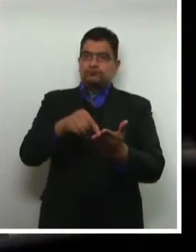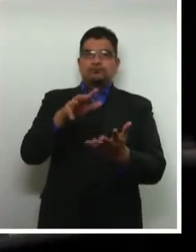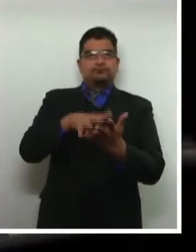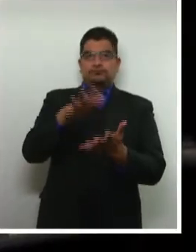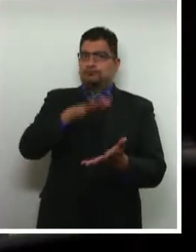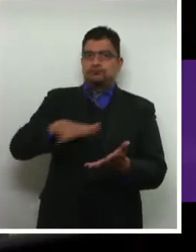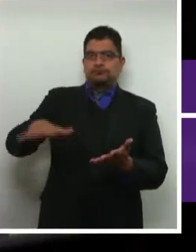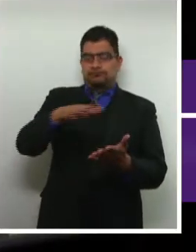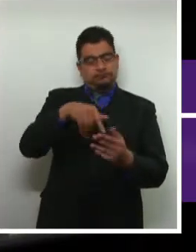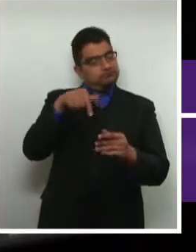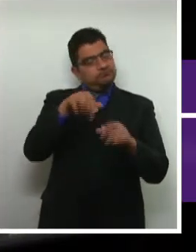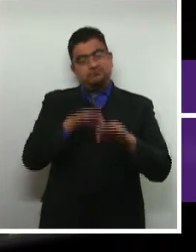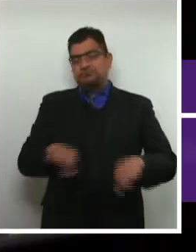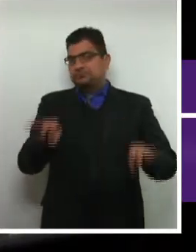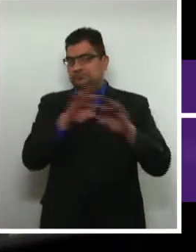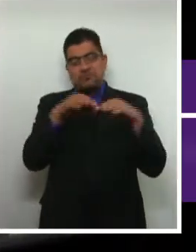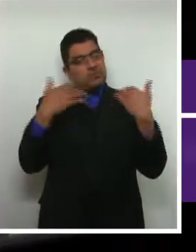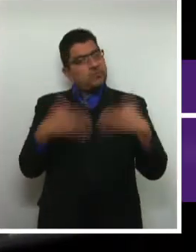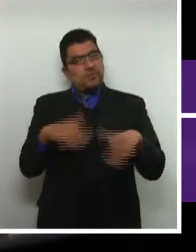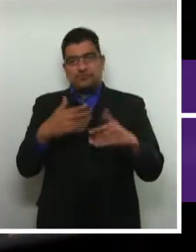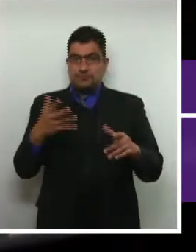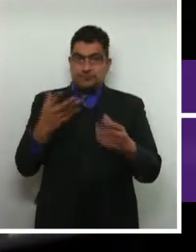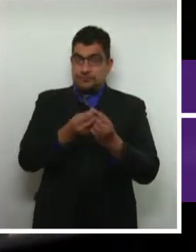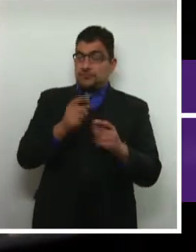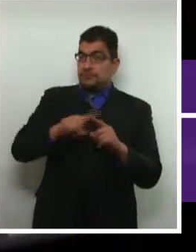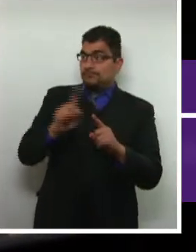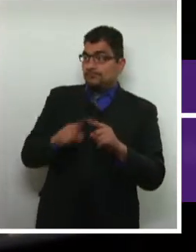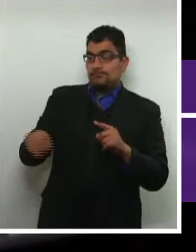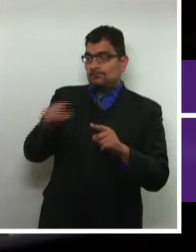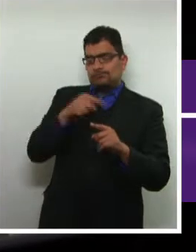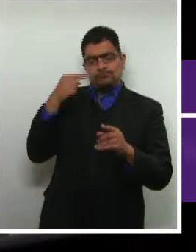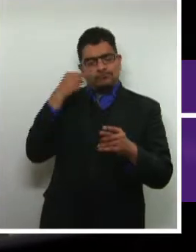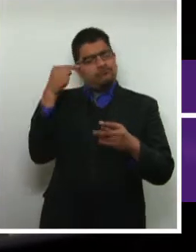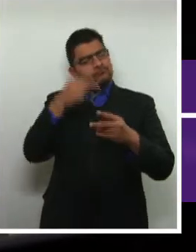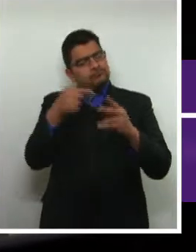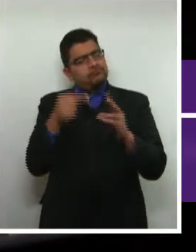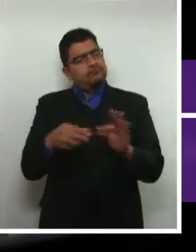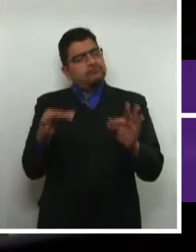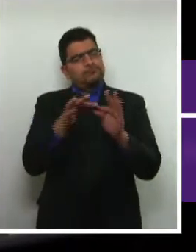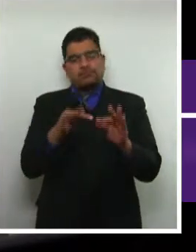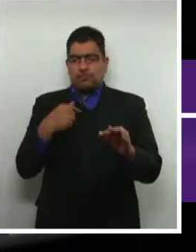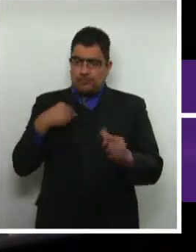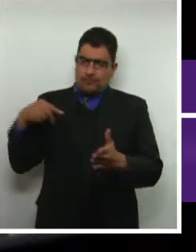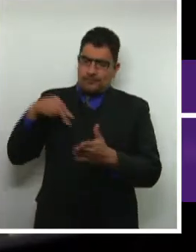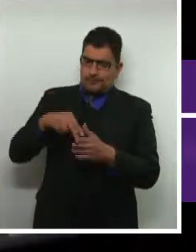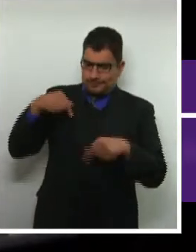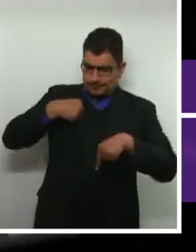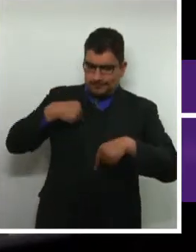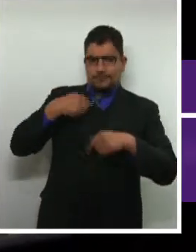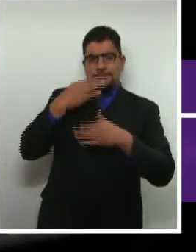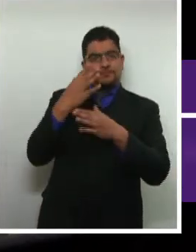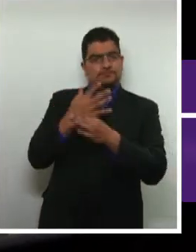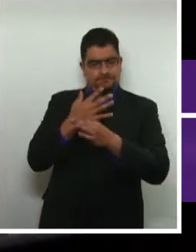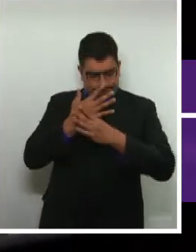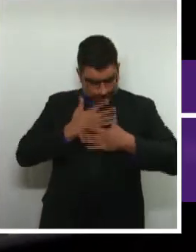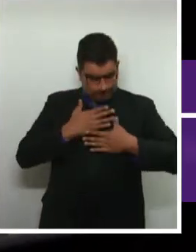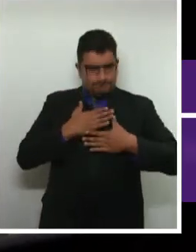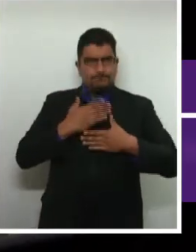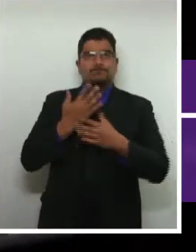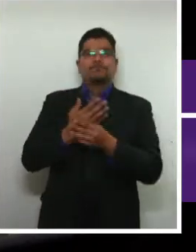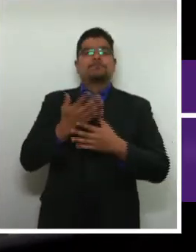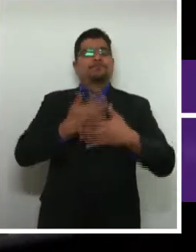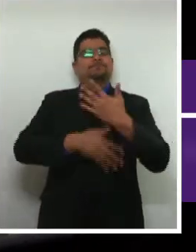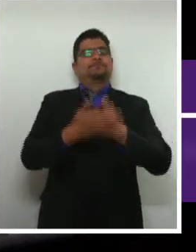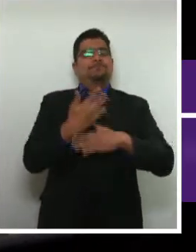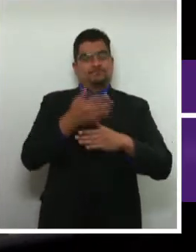mayor trascendencia. En repetidas ocasiones ya se ha dicho aquí, lo he dicho yo personalmente, sobre la